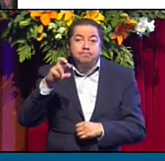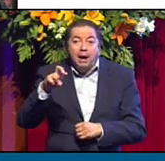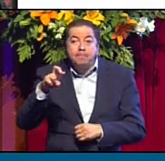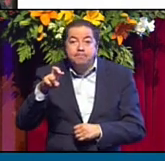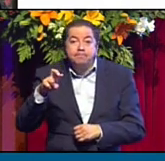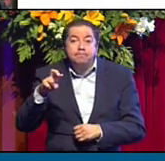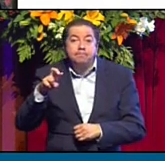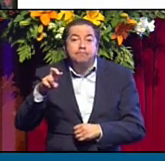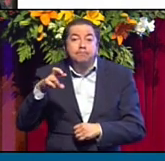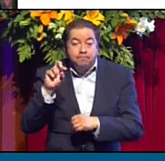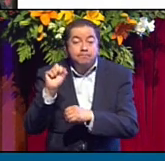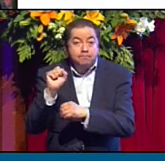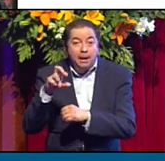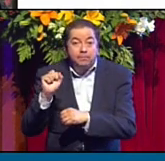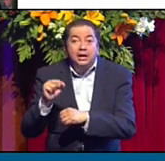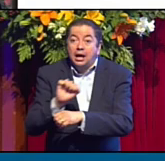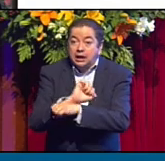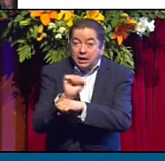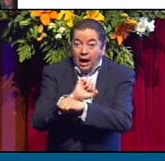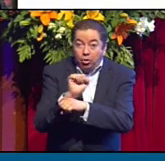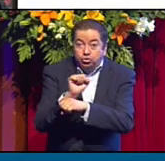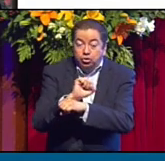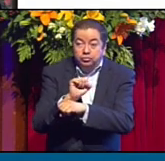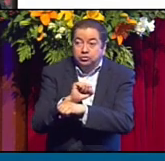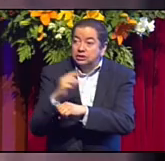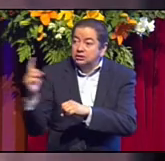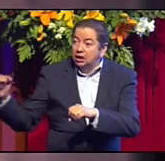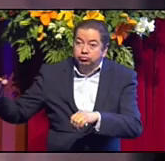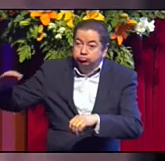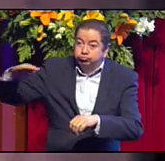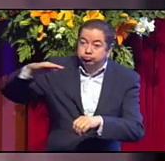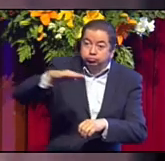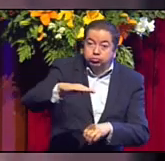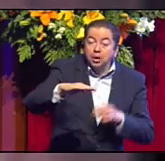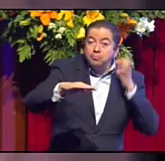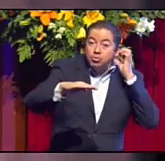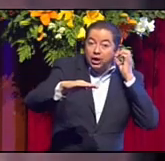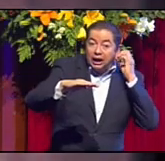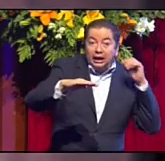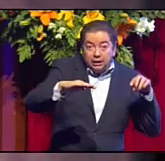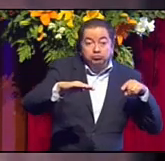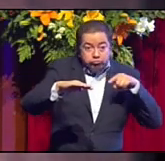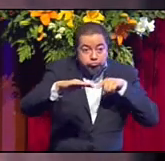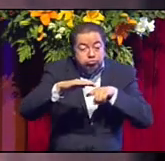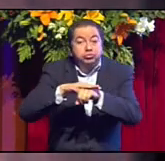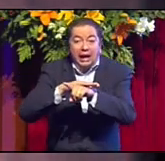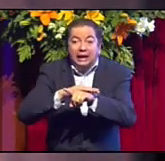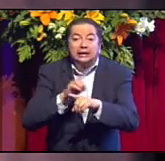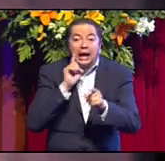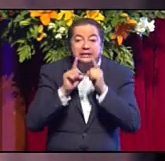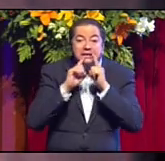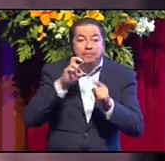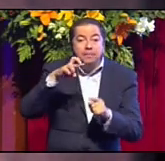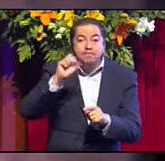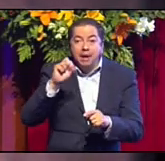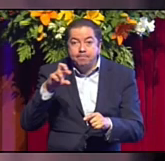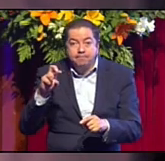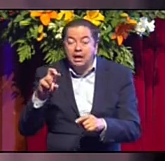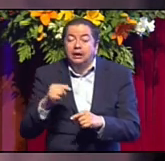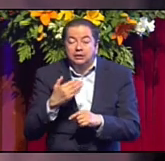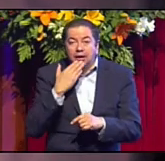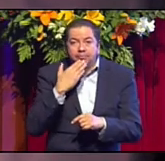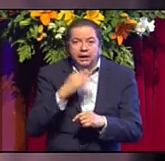sé que cada vez que hemos puesto el PAP móvil, llegan nuestras mujeres a hacerse el PAP móvil, a hacerse el PAP. Pero ojo,